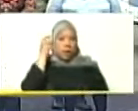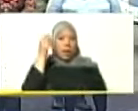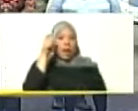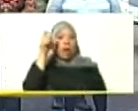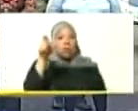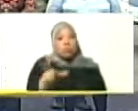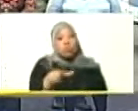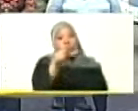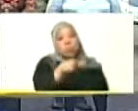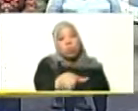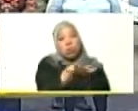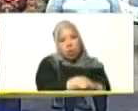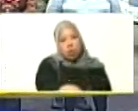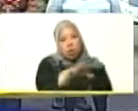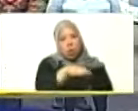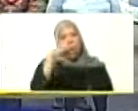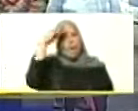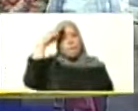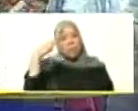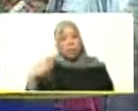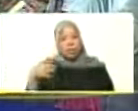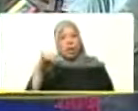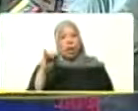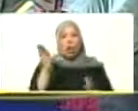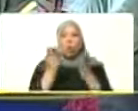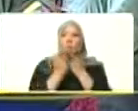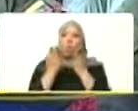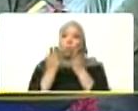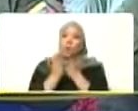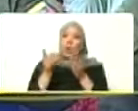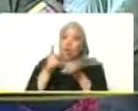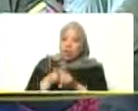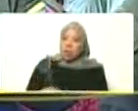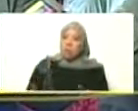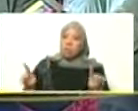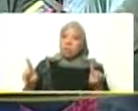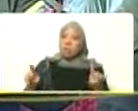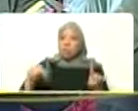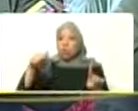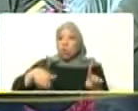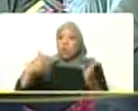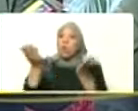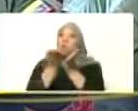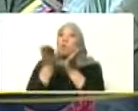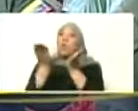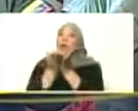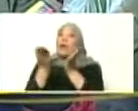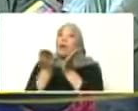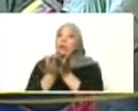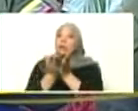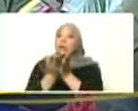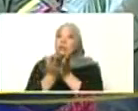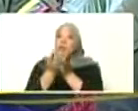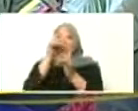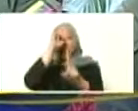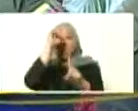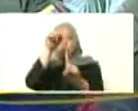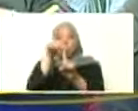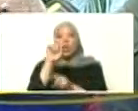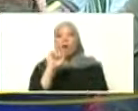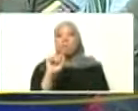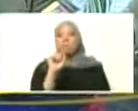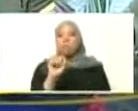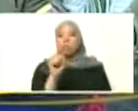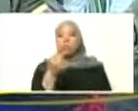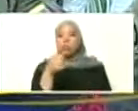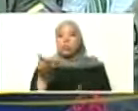de defensa integral tienen estos colegios, una gran ventaja, tienen estos colegios, estos centros educativos como puntos de referencia